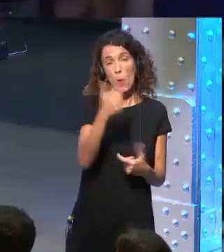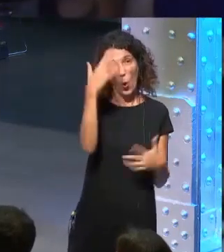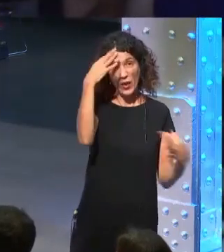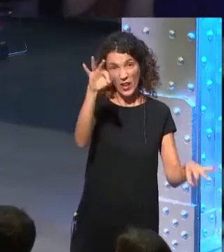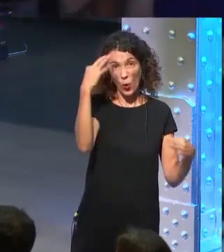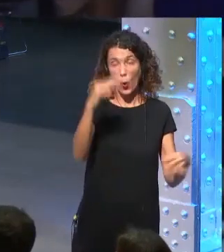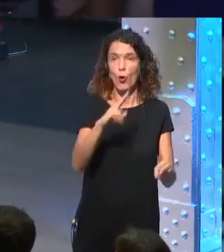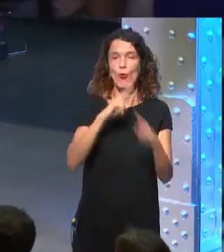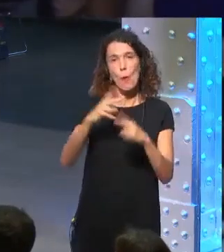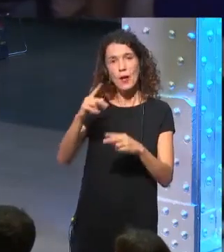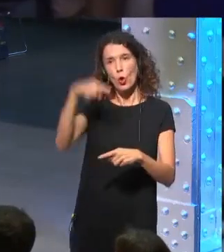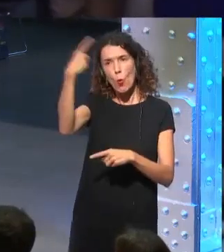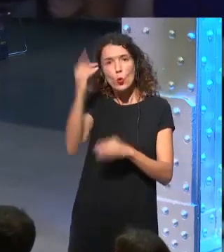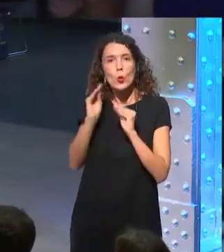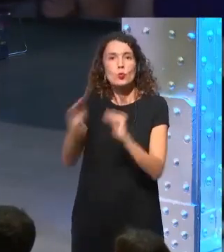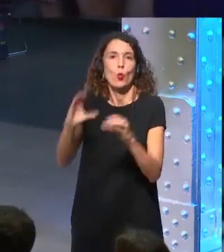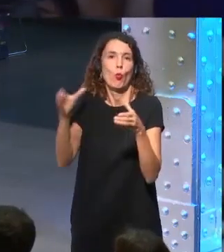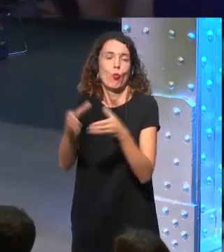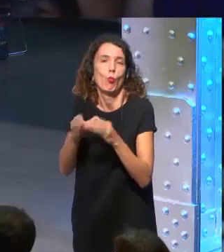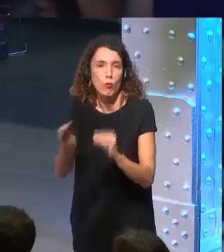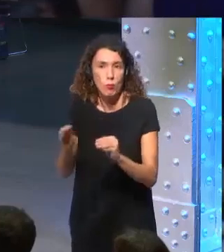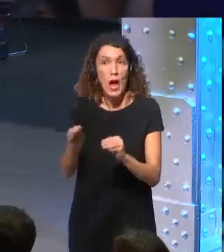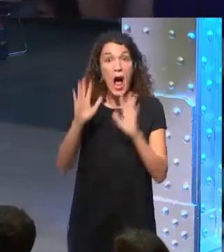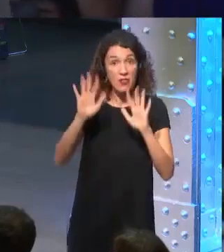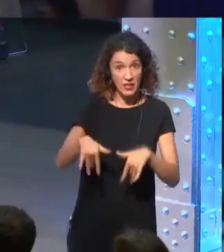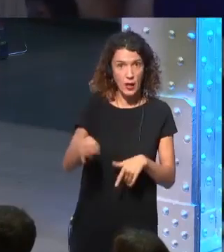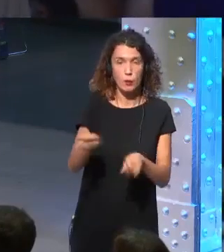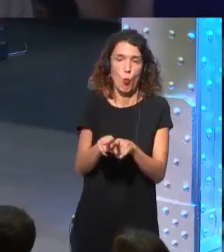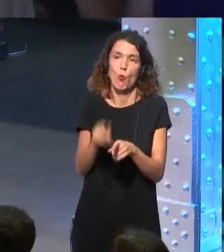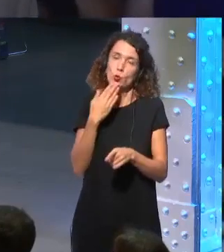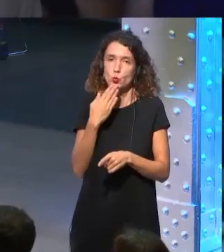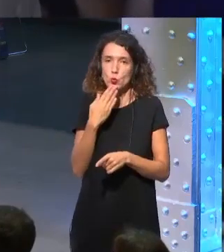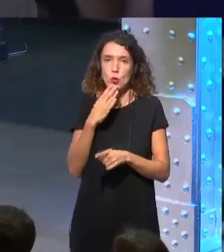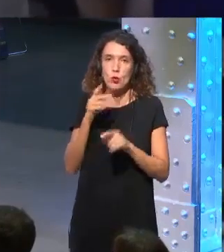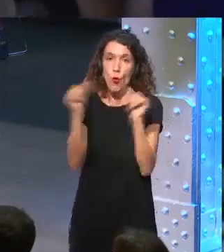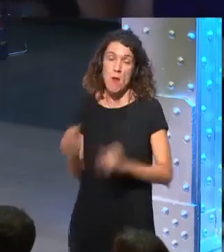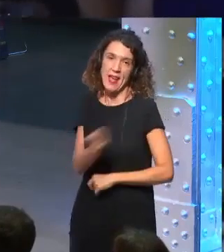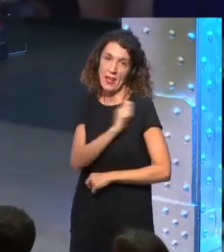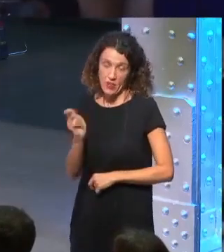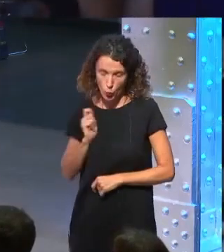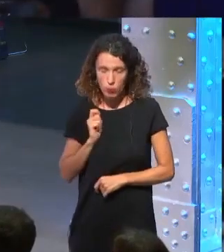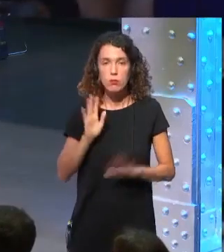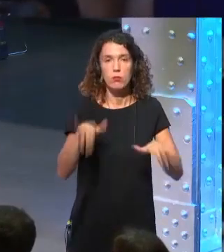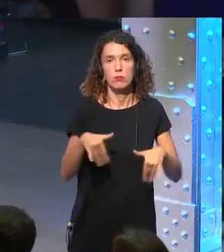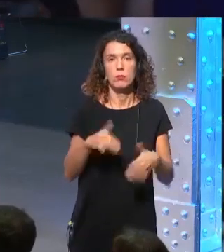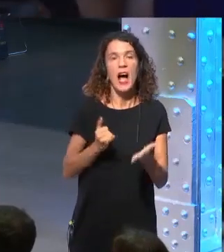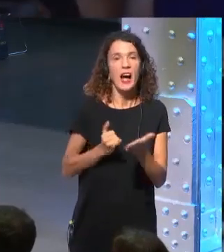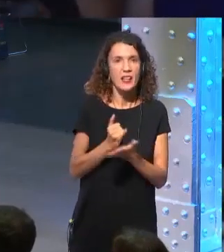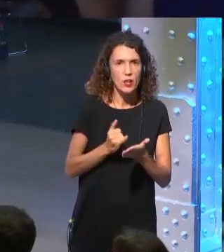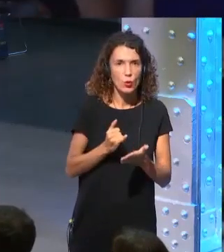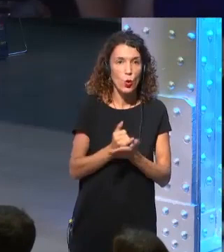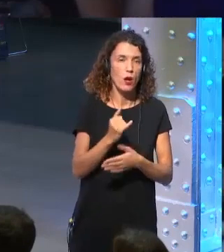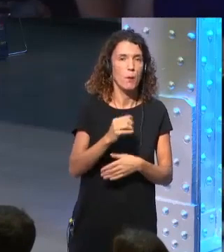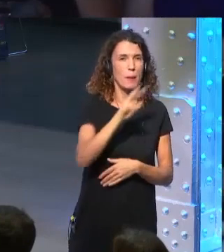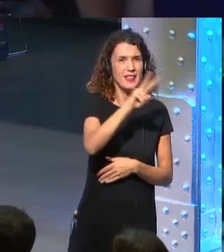llamaban civilización a lo que constituía un factor de su esclavitud. Agrícola 21.2, para quien lo